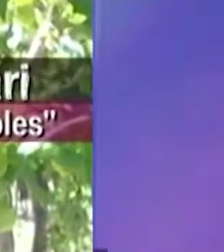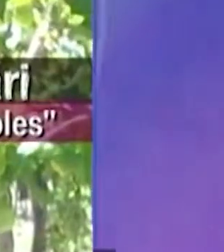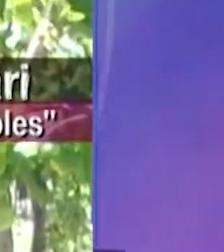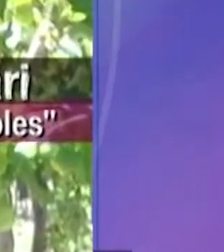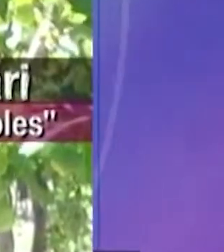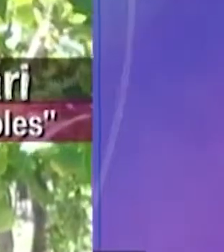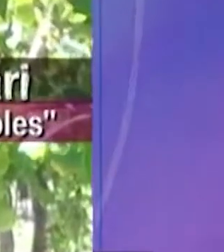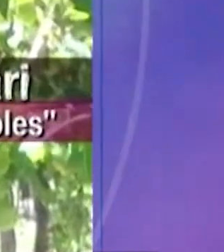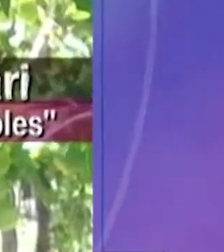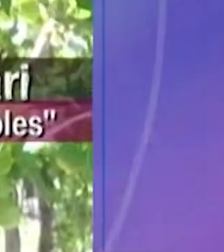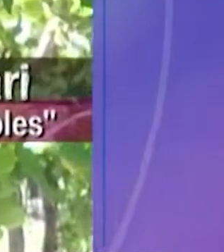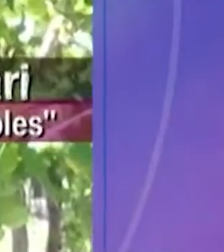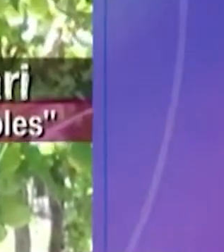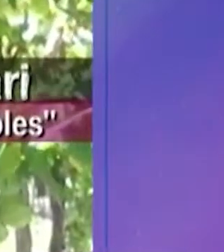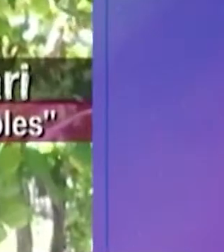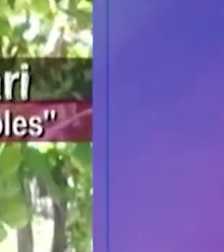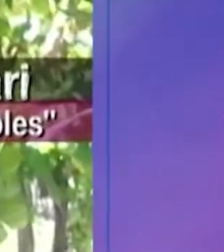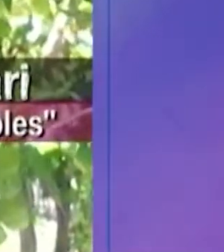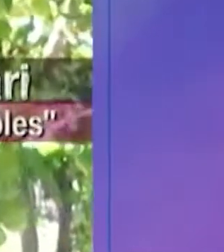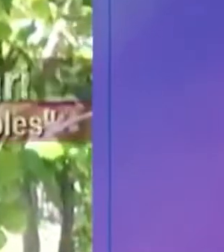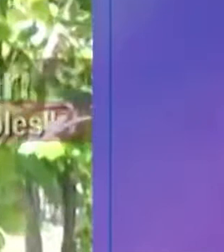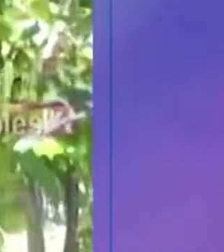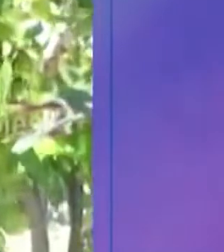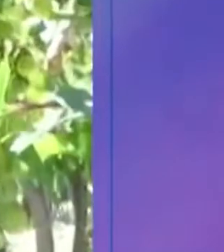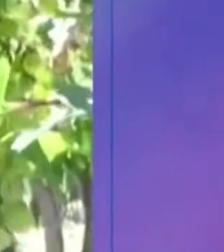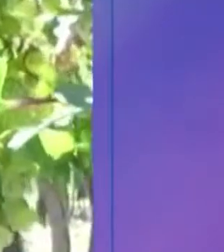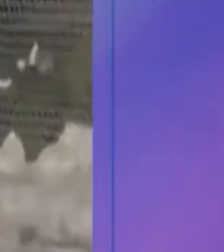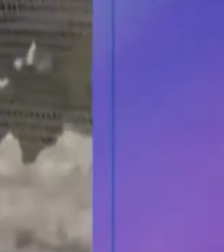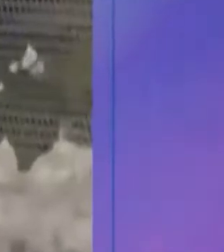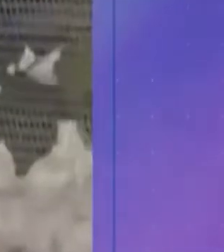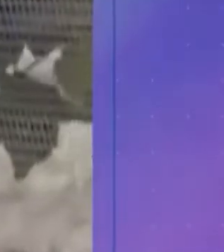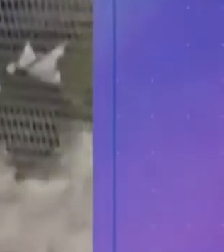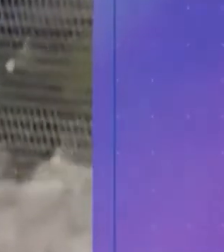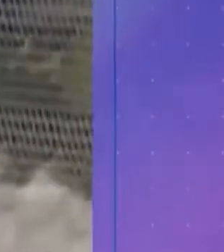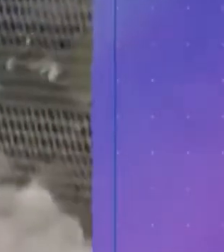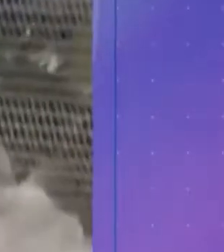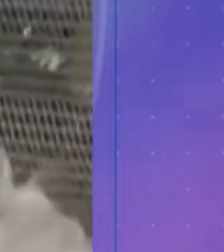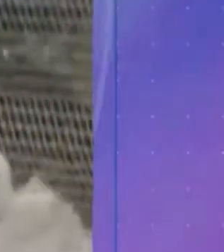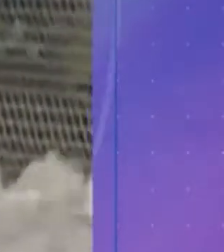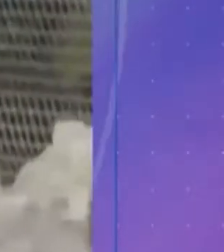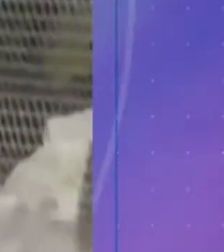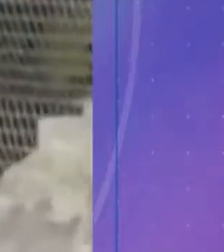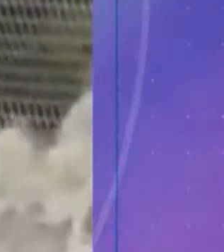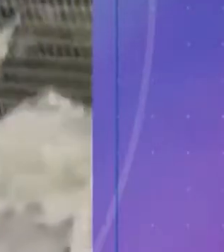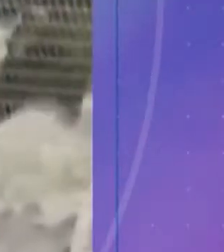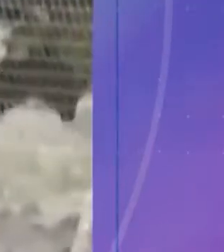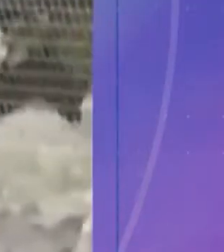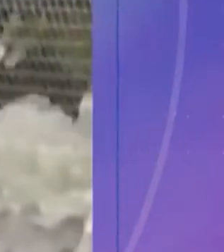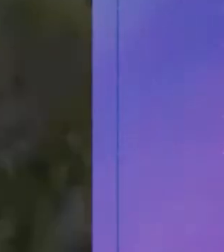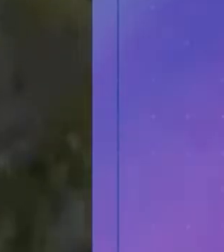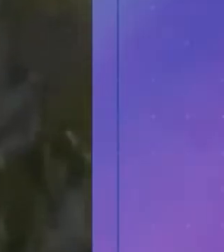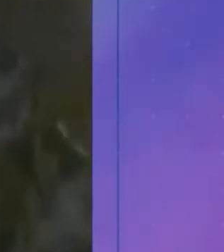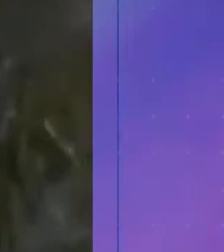vino y que al productor con un peso más le solucionarían un montón de problemas. El productor tiene el derecho de tener